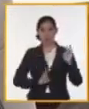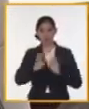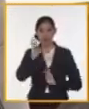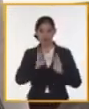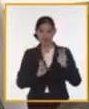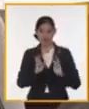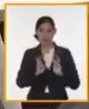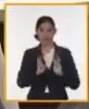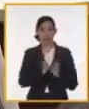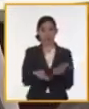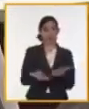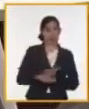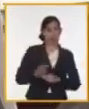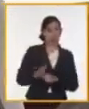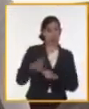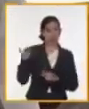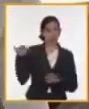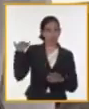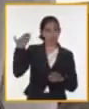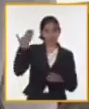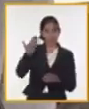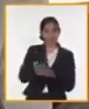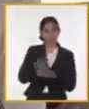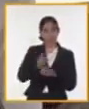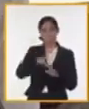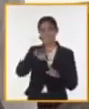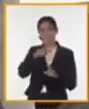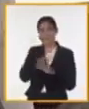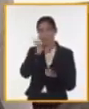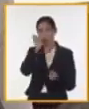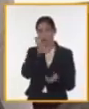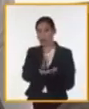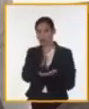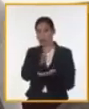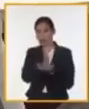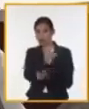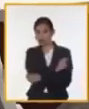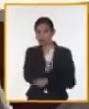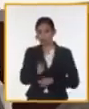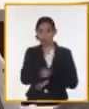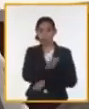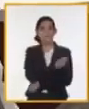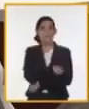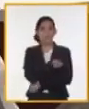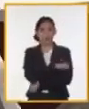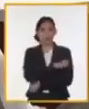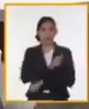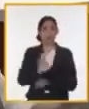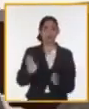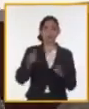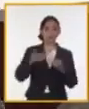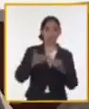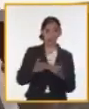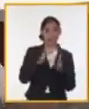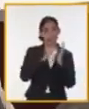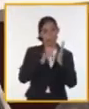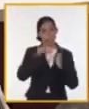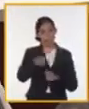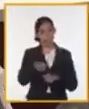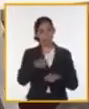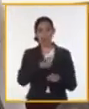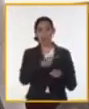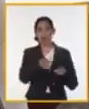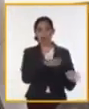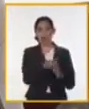leninismo, historia y también educación ciudadana, donde lo culminamos en el mes, y ahí hubo un taller desde nivel de municipio, nivel de provincia y nivel